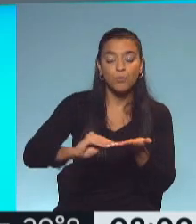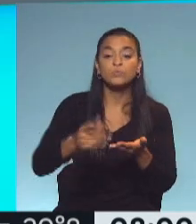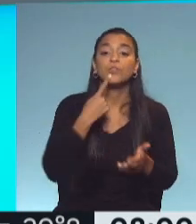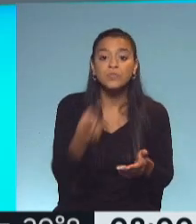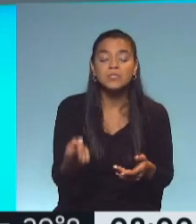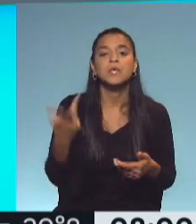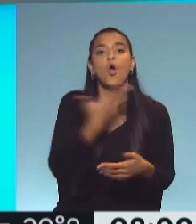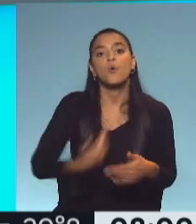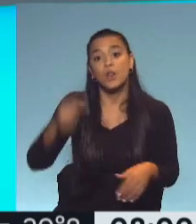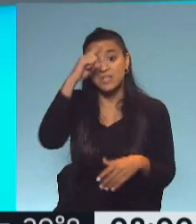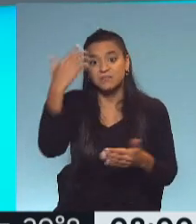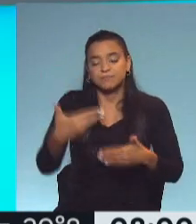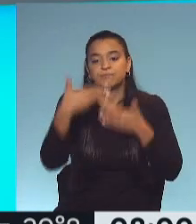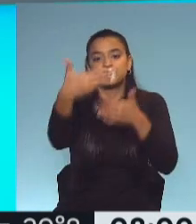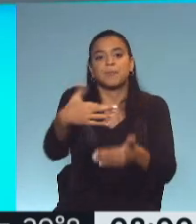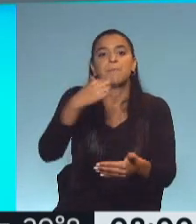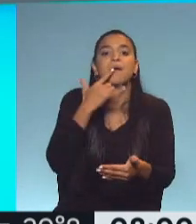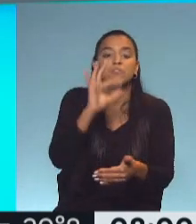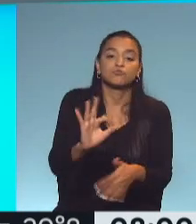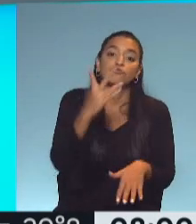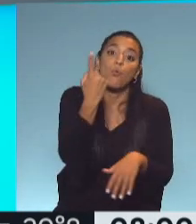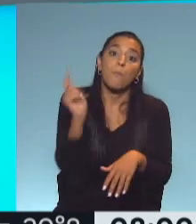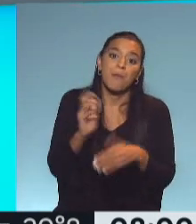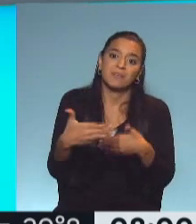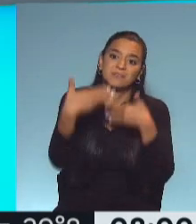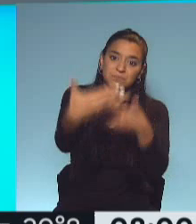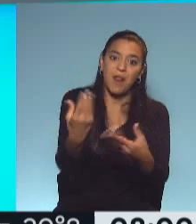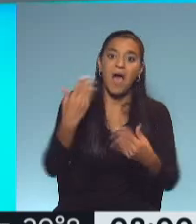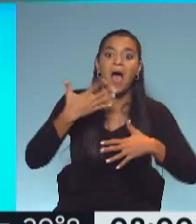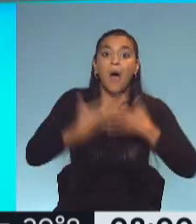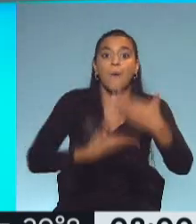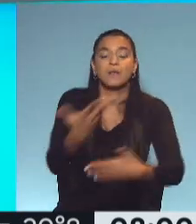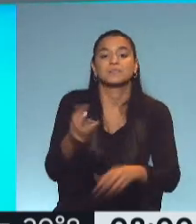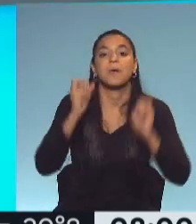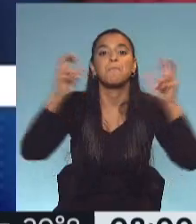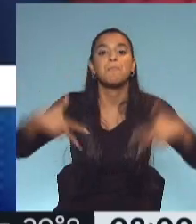Nacional postergar las PASO un mes para, mientras tanto, avanzar con el plan de vacunación.